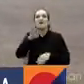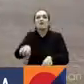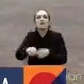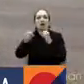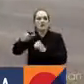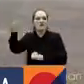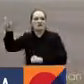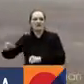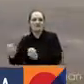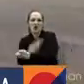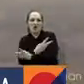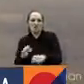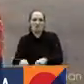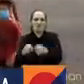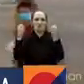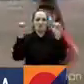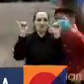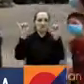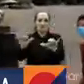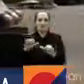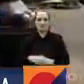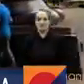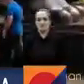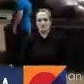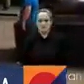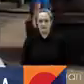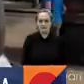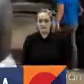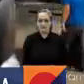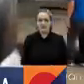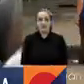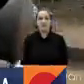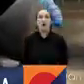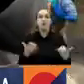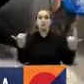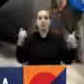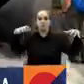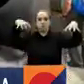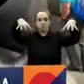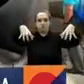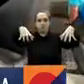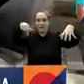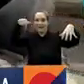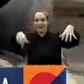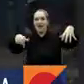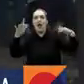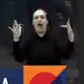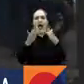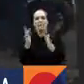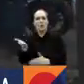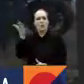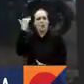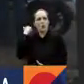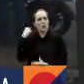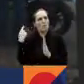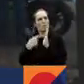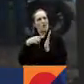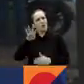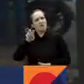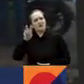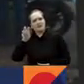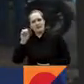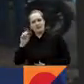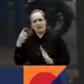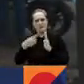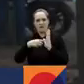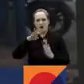símbolo. La obra del maestro Fernando Botero cuenta la historia de esa Medellín de los 70, de los 80,